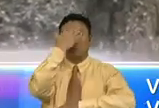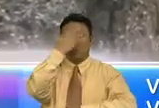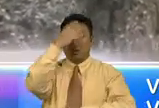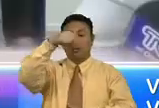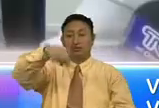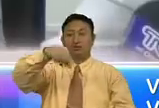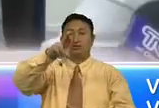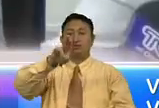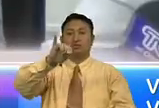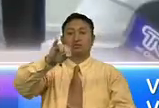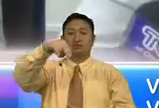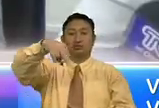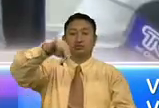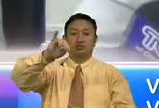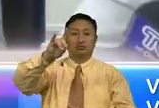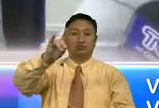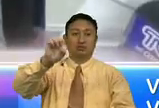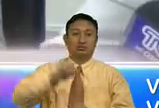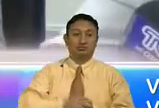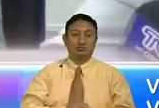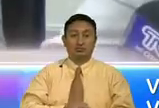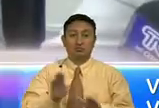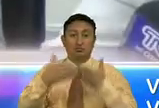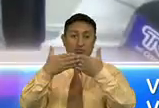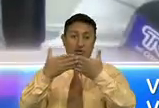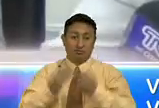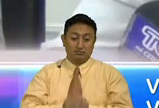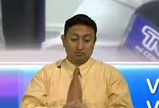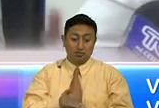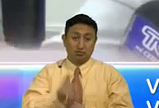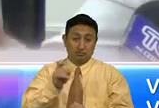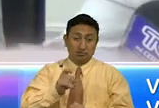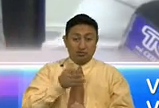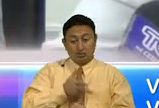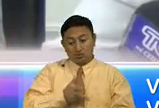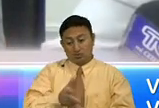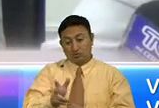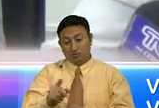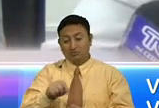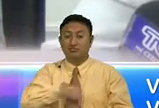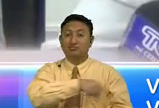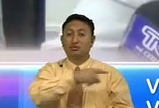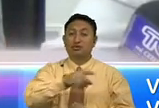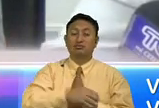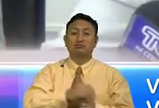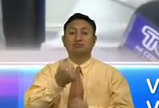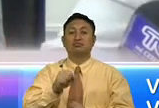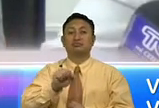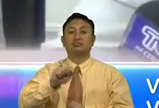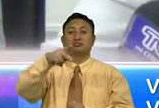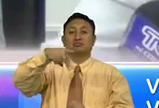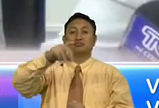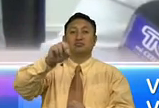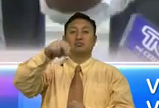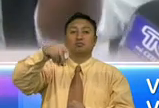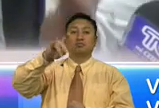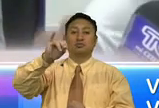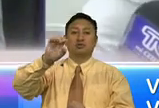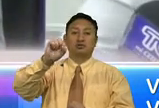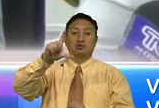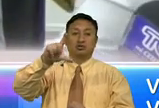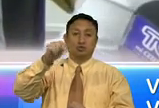cerrada. Bueno, si alguien tiene que viajar ya para trasladarse, tenemos la vía, la ruta del Espondilus, la ruta del Sol,